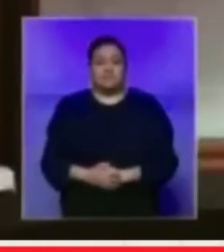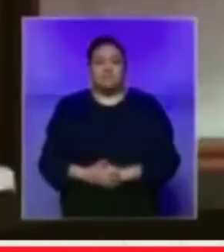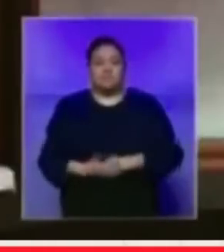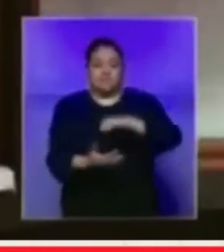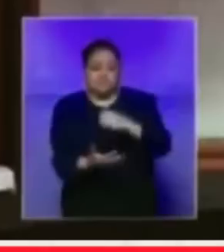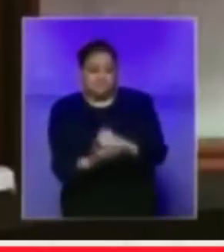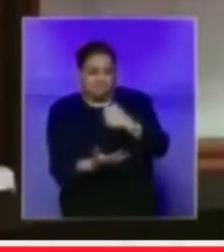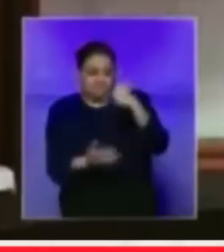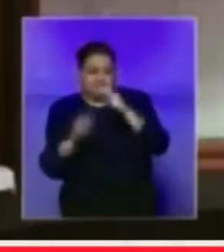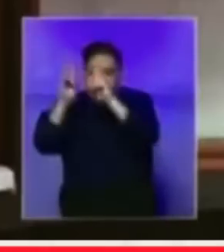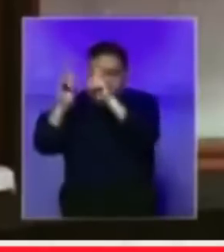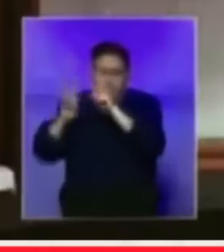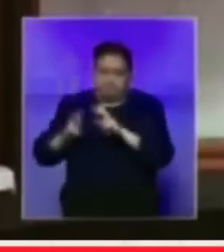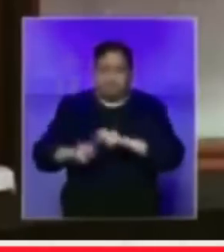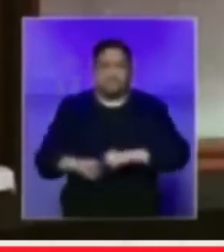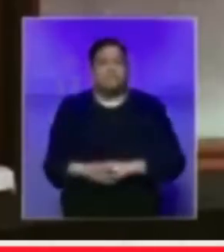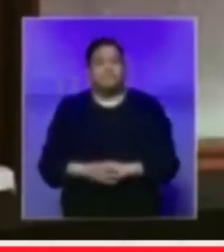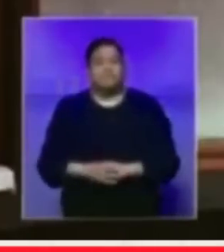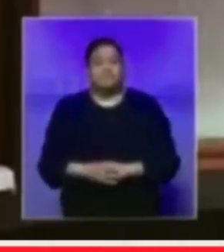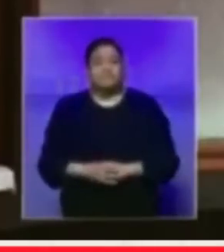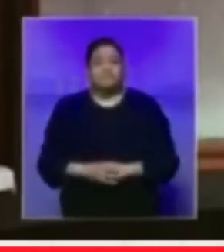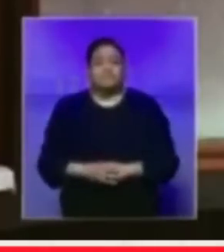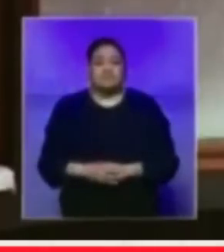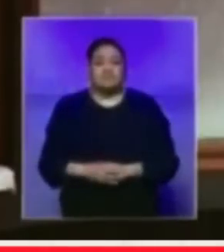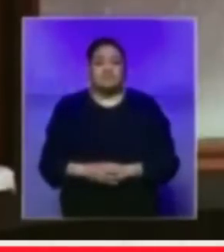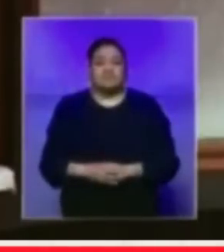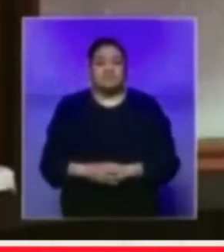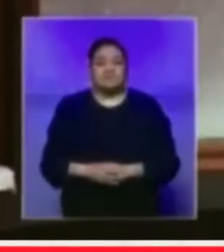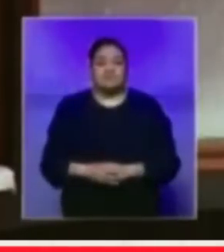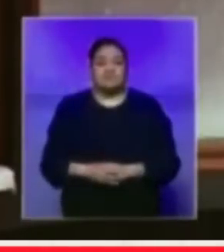Se aprueba el orden del día.